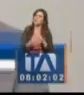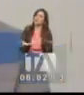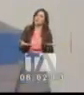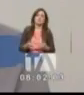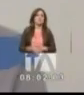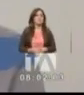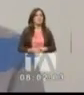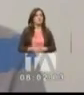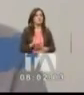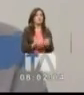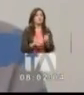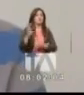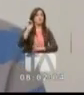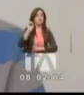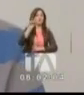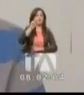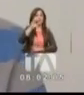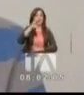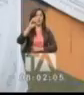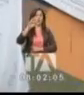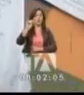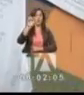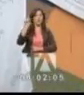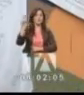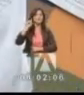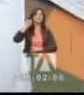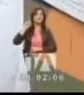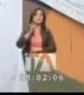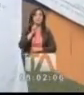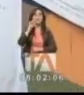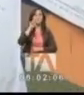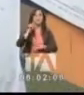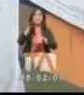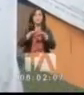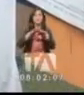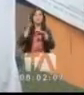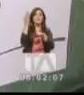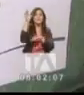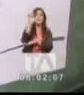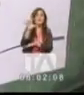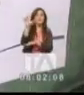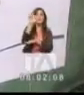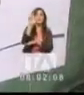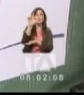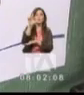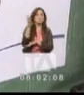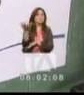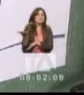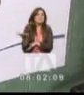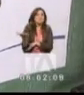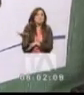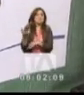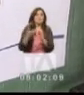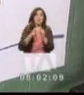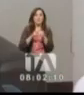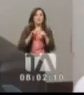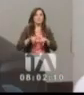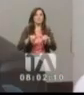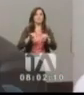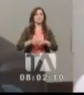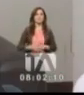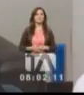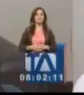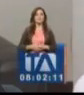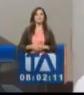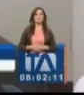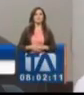Su hermano Nicolás, que tiene una discapacidad auditiva, rindió la prueba a Ser Bachiller el pasado lunes y tampoco estuvo exenta de problemas. Dijeron